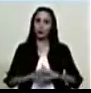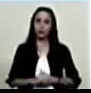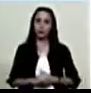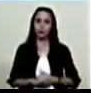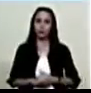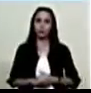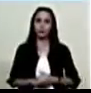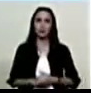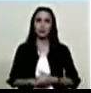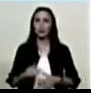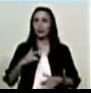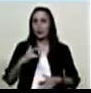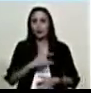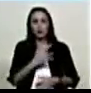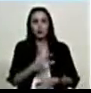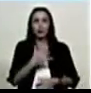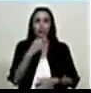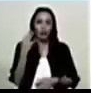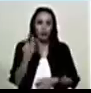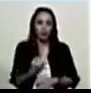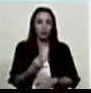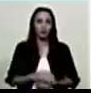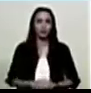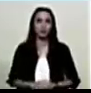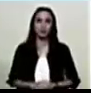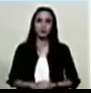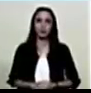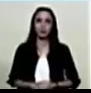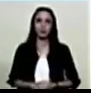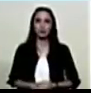de soberanía. Así lo siento. Y yo quiero